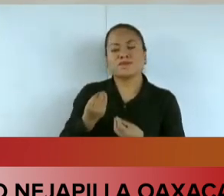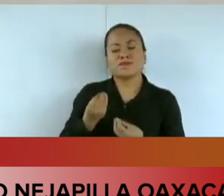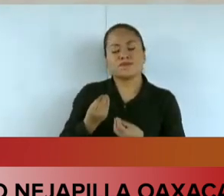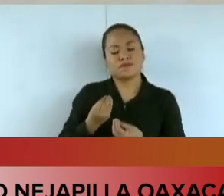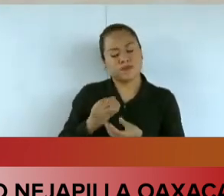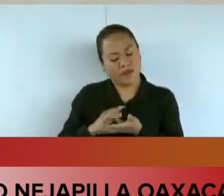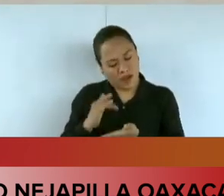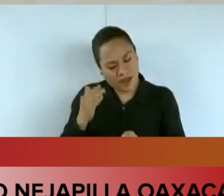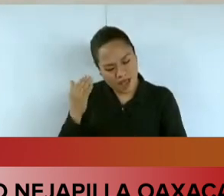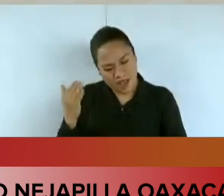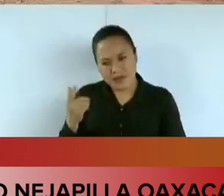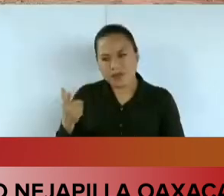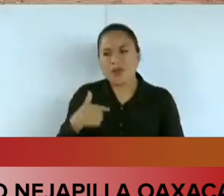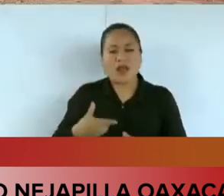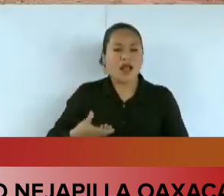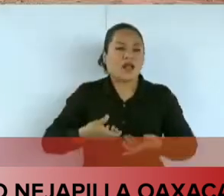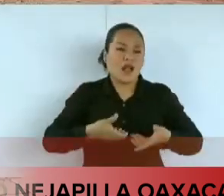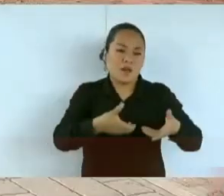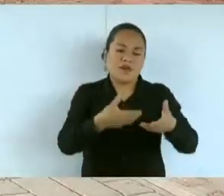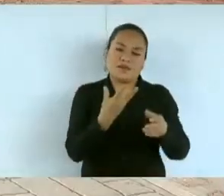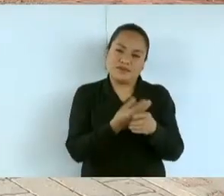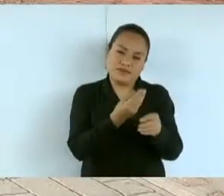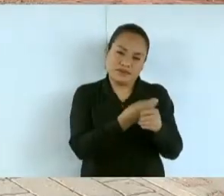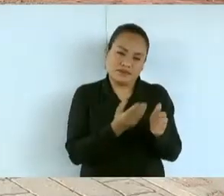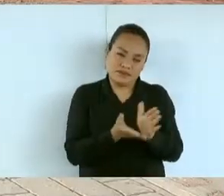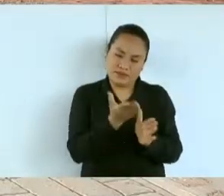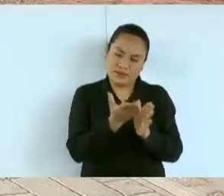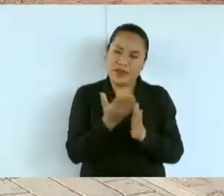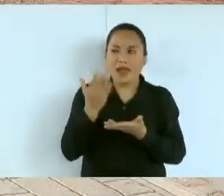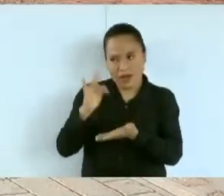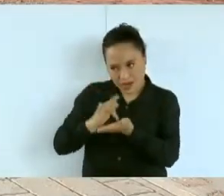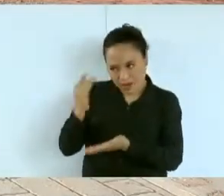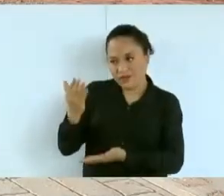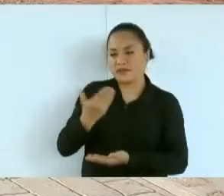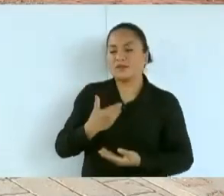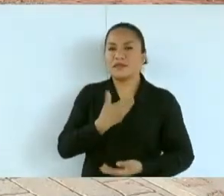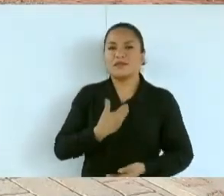agradecido por nuestro camino. Gracias, ciudadano presidente.